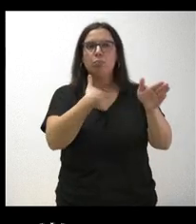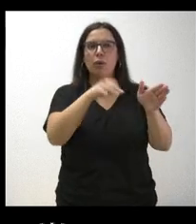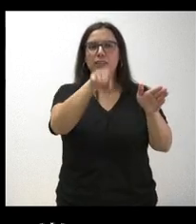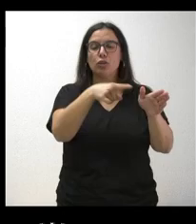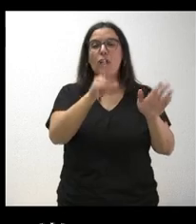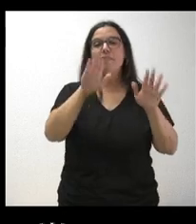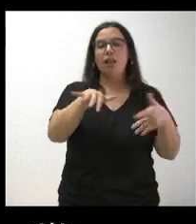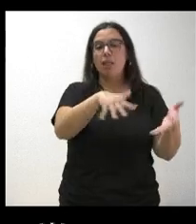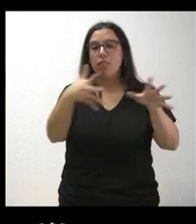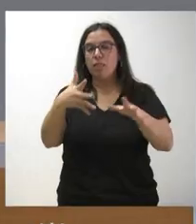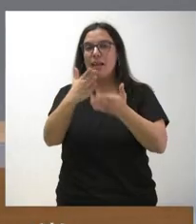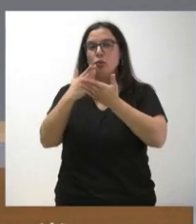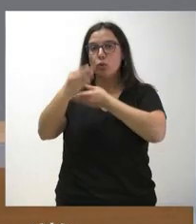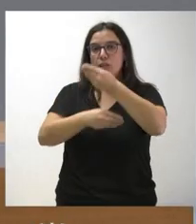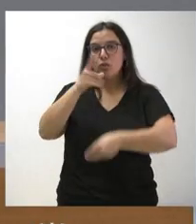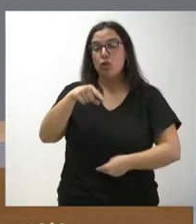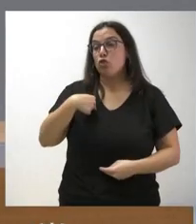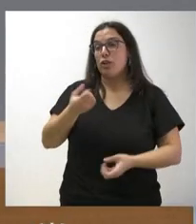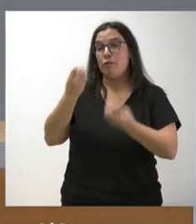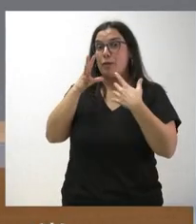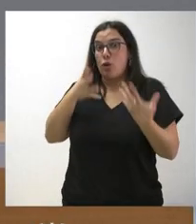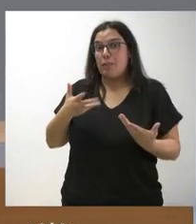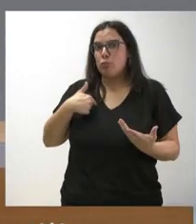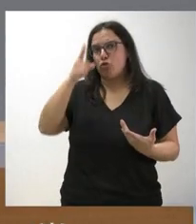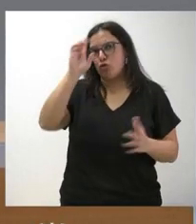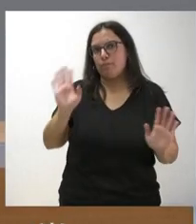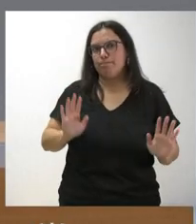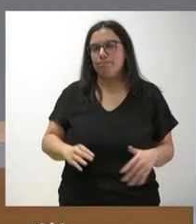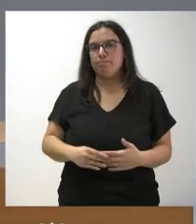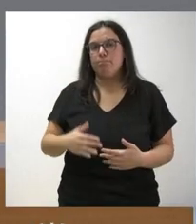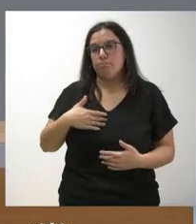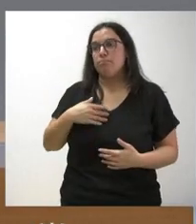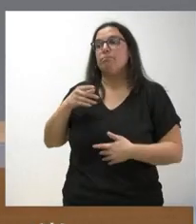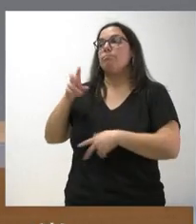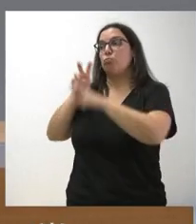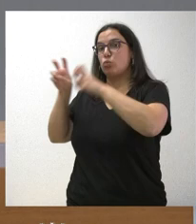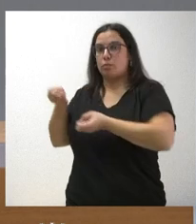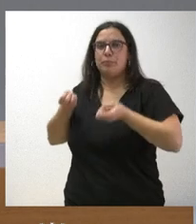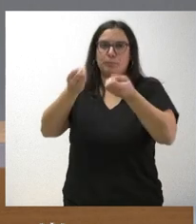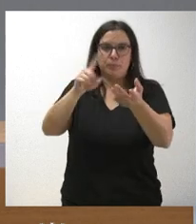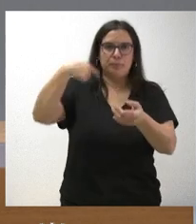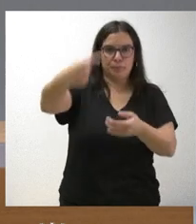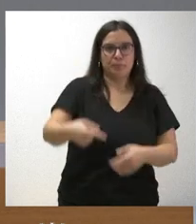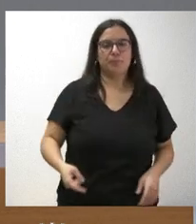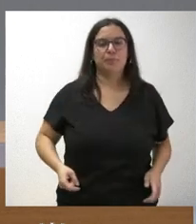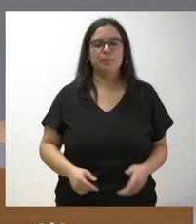estudio No pues no tengo la información en este momento se la podemos ofrecer En cuanto la